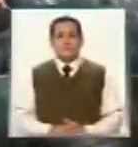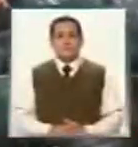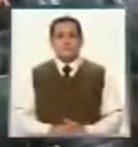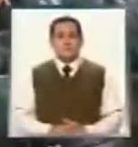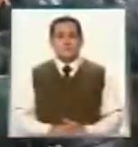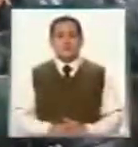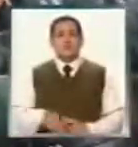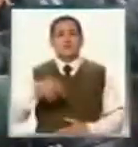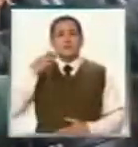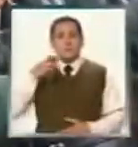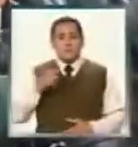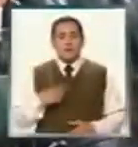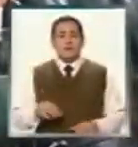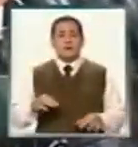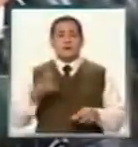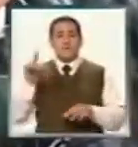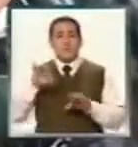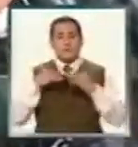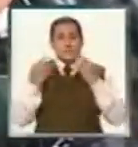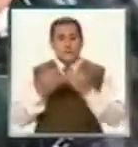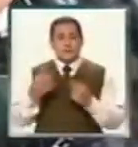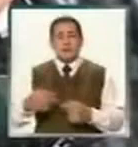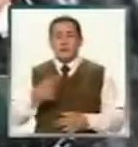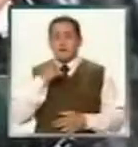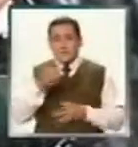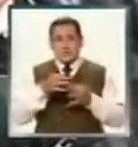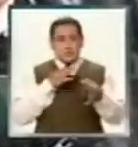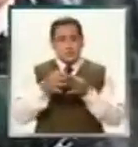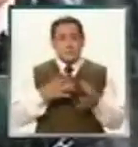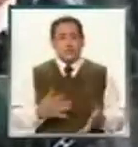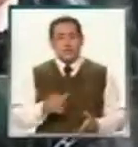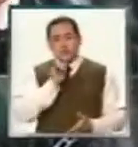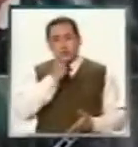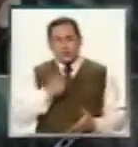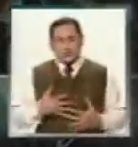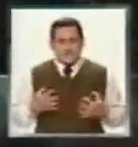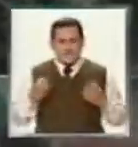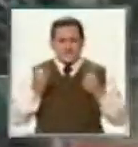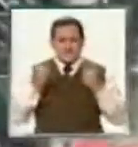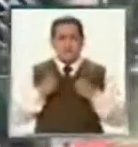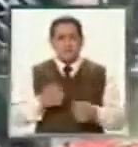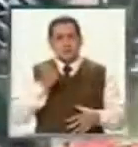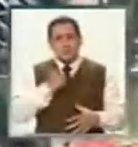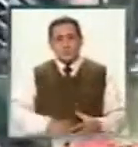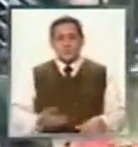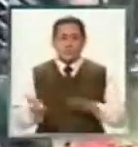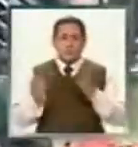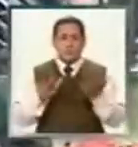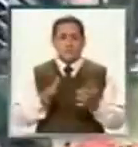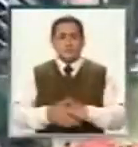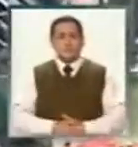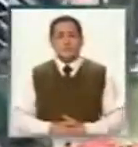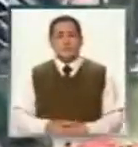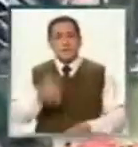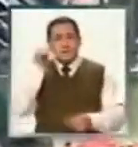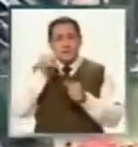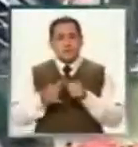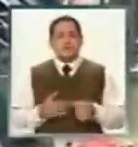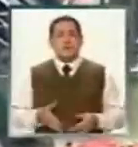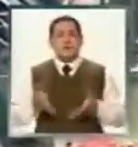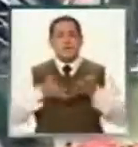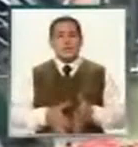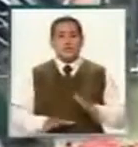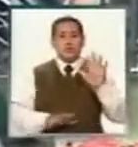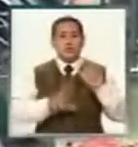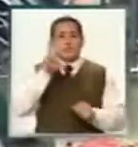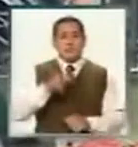Su padre, Roberto Obregón Valverde, expresó su dolor y su ira por la pérdida de su hijo. Recordó que nació un 13